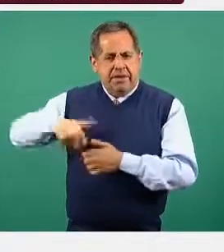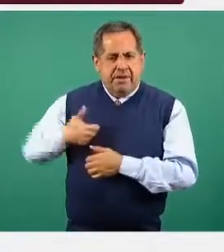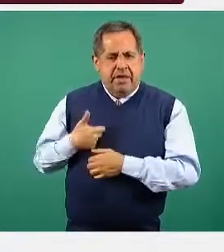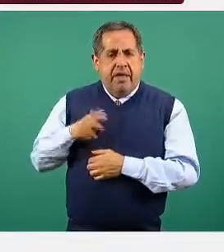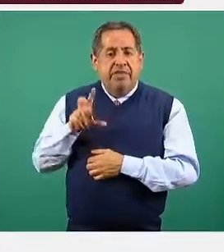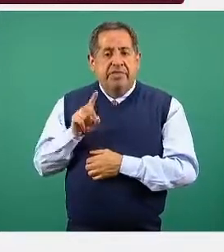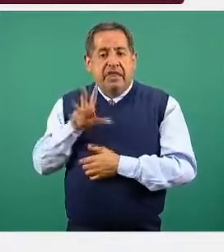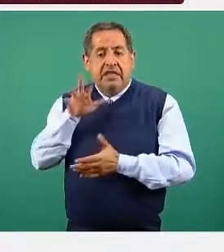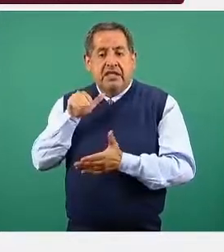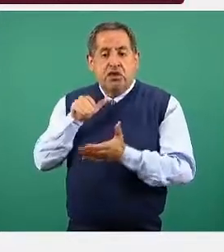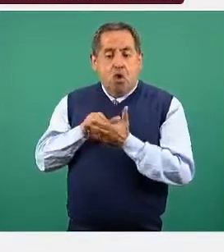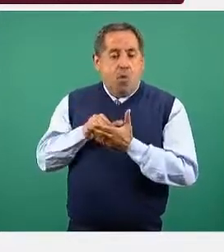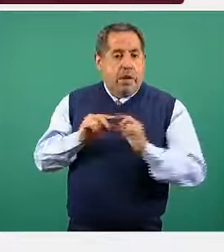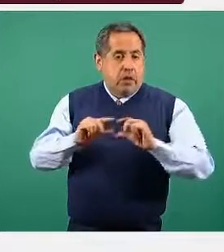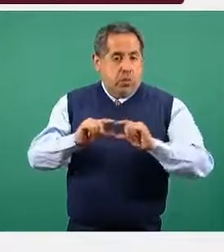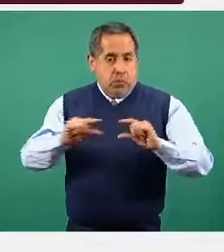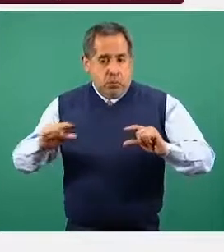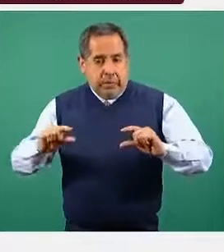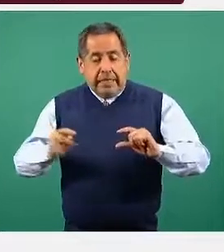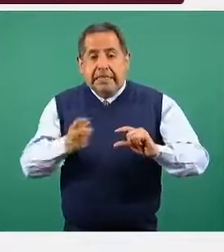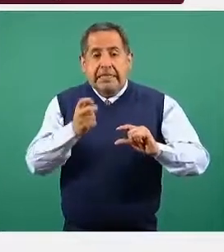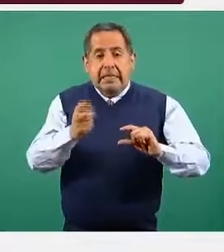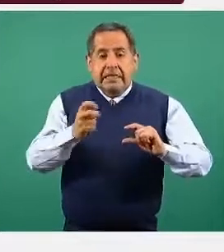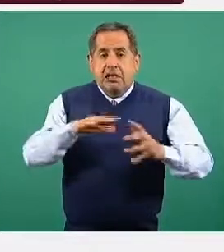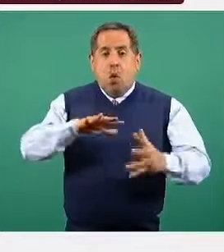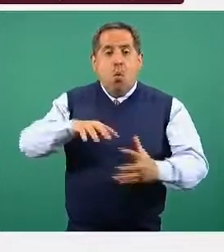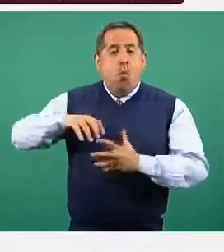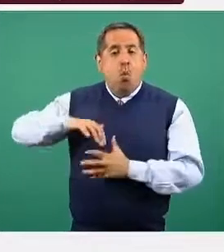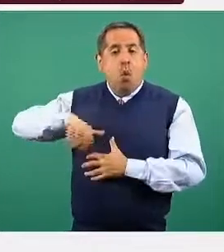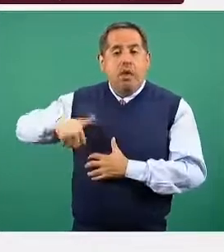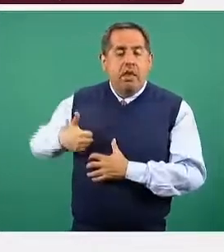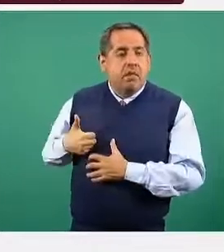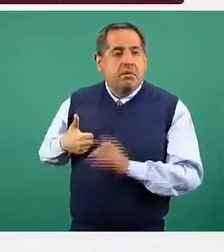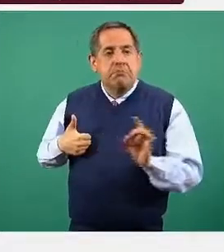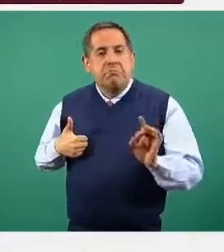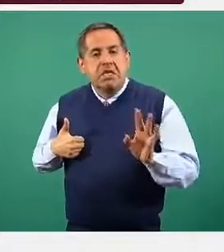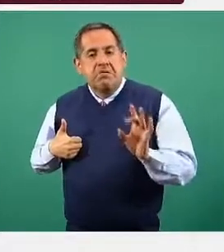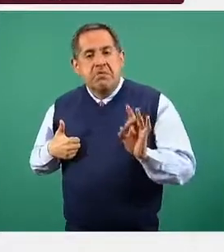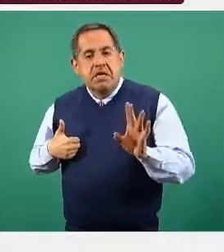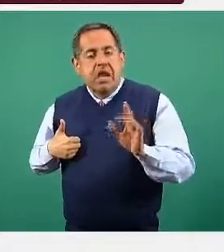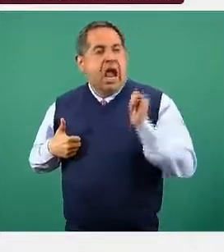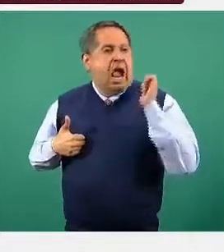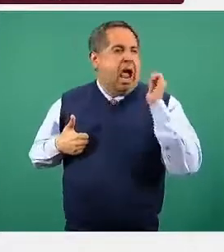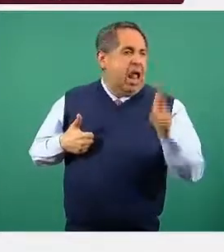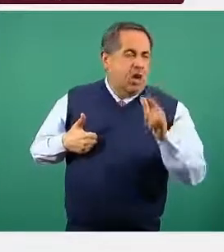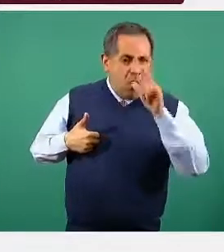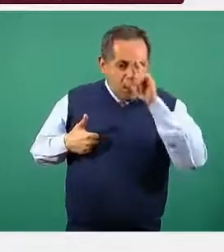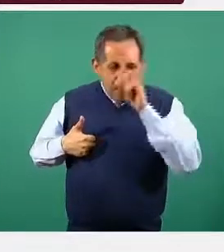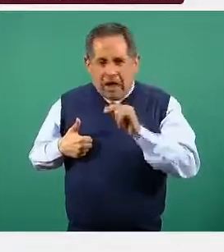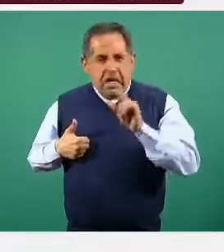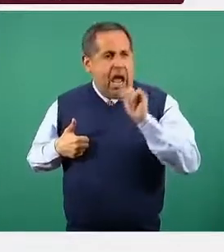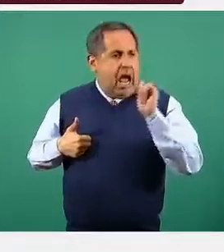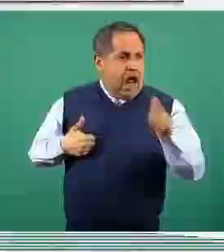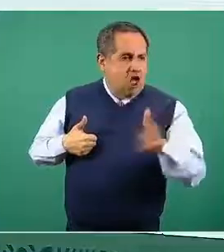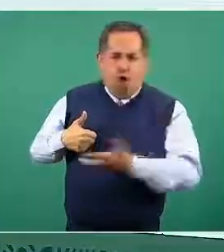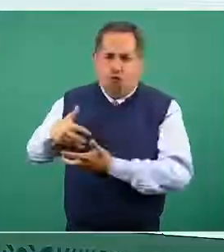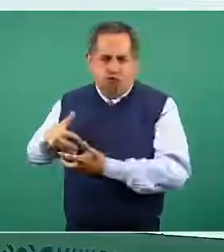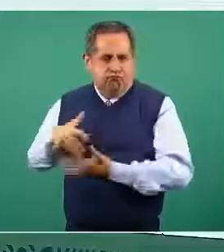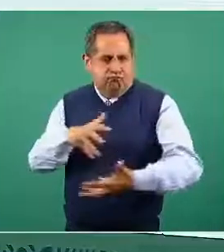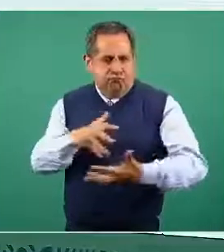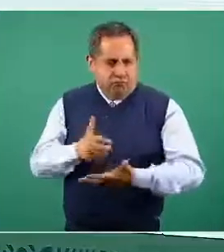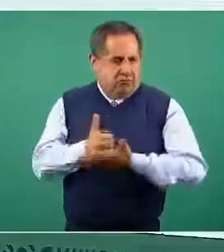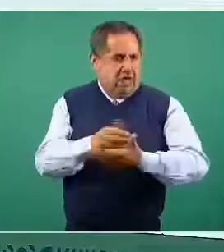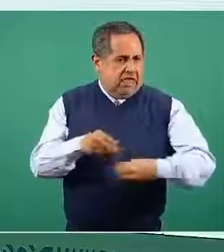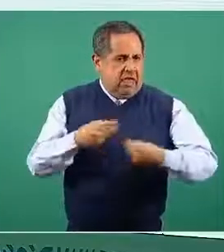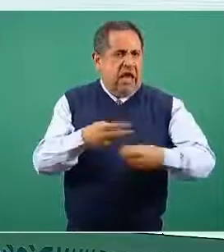35.000 dosis que fueron precisamente guardadas para proteger la posibilidad de garantizar la segunda